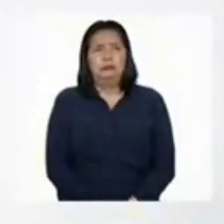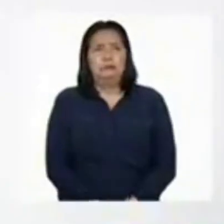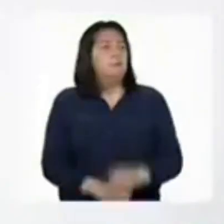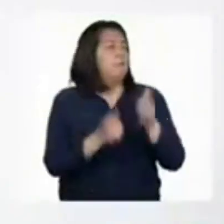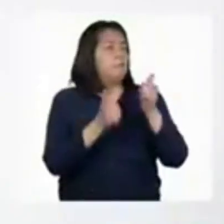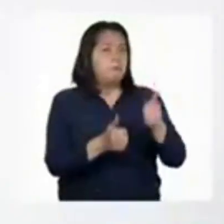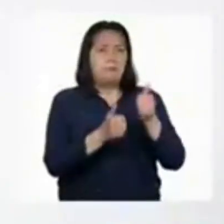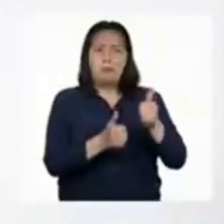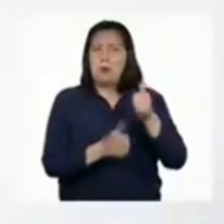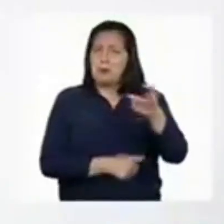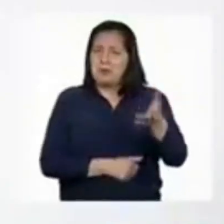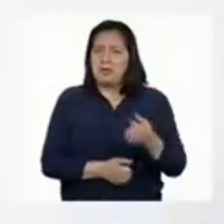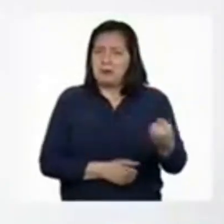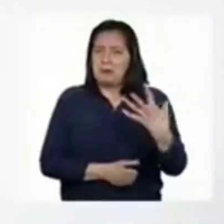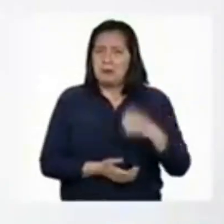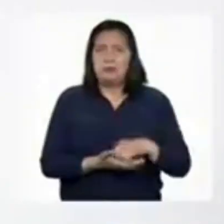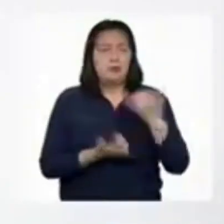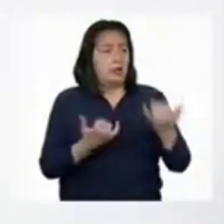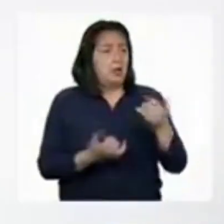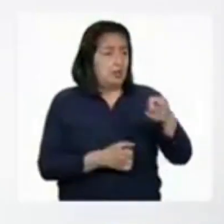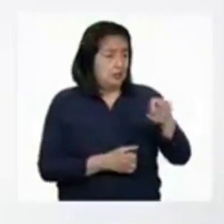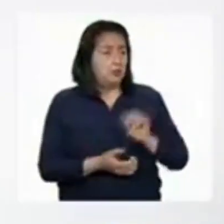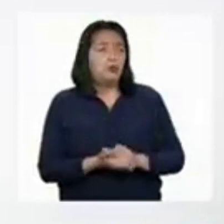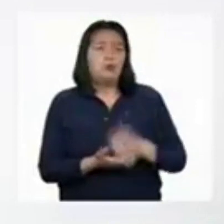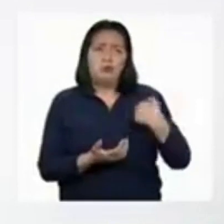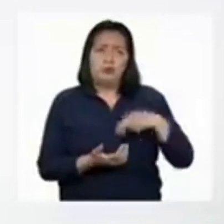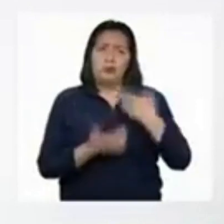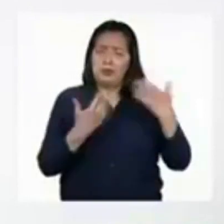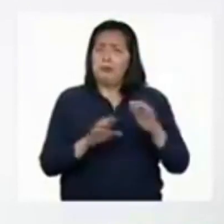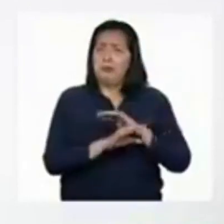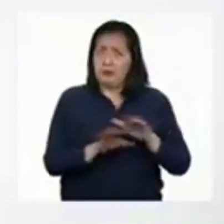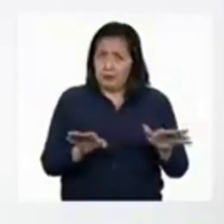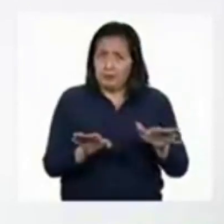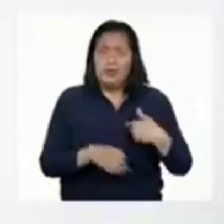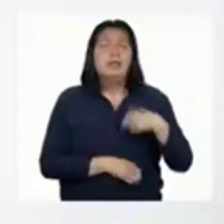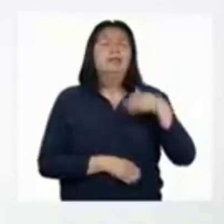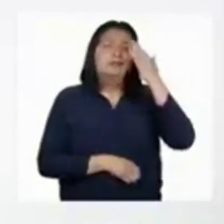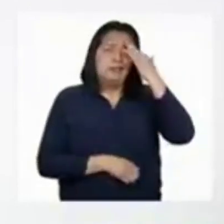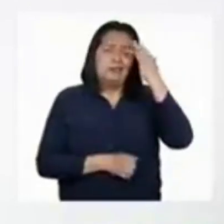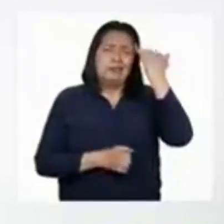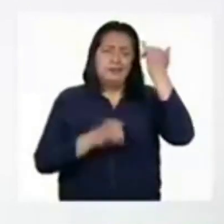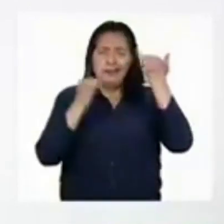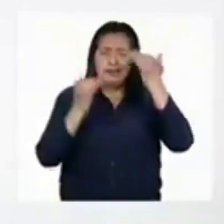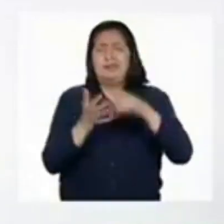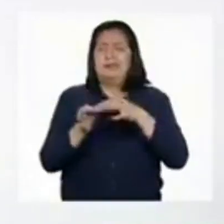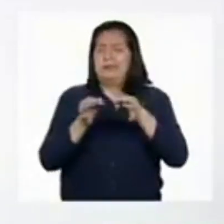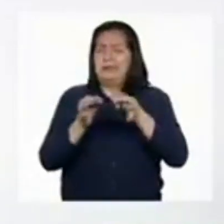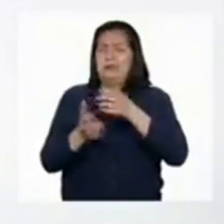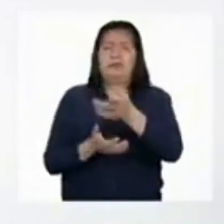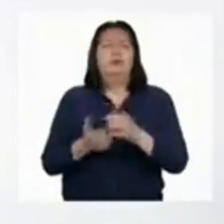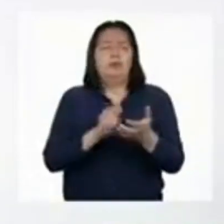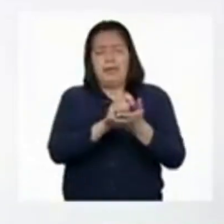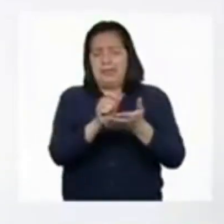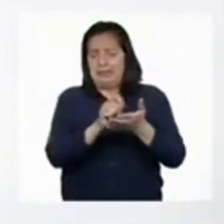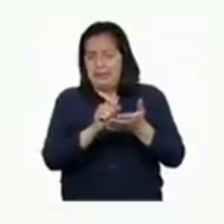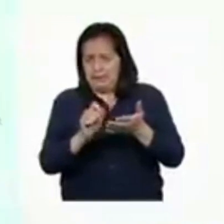peruanos. Muy bien, Danitza. En este punto, hemos terminado de identificar las ideas que usaremos para escribir